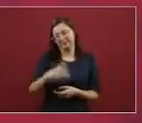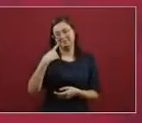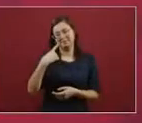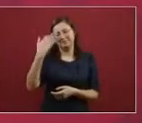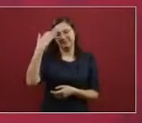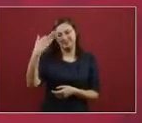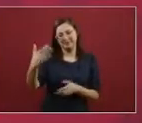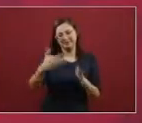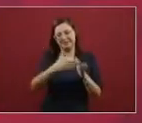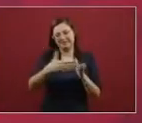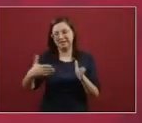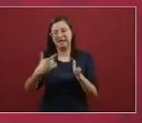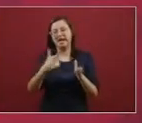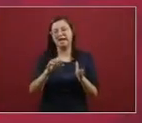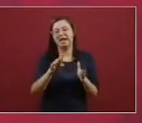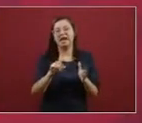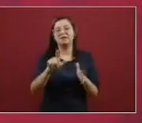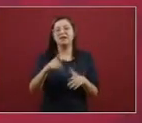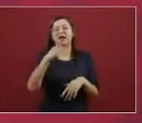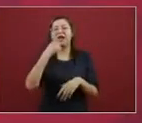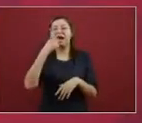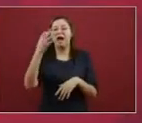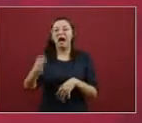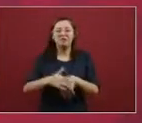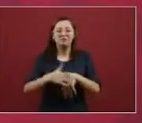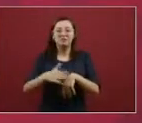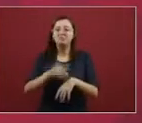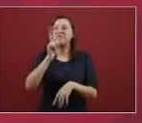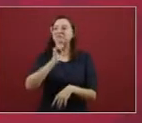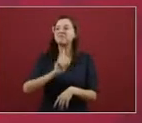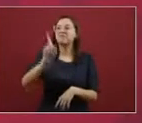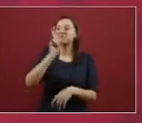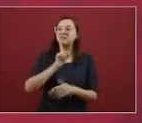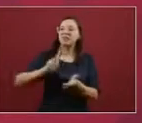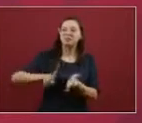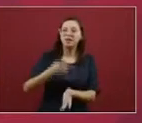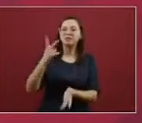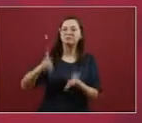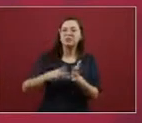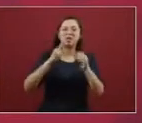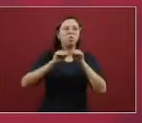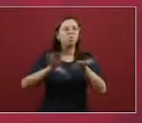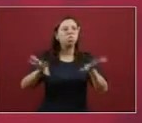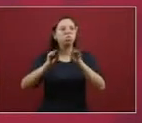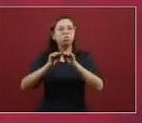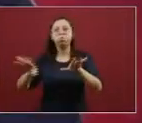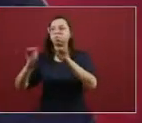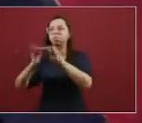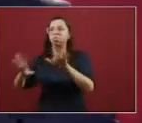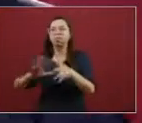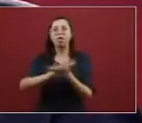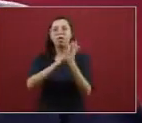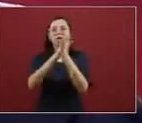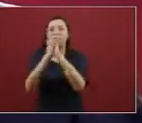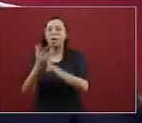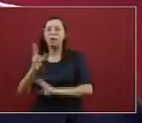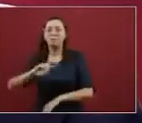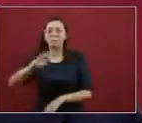de que una mentira que se repite muchas veces puede convertirse en verdad estamos hablando de